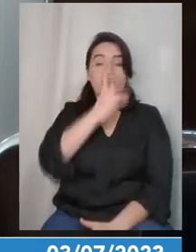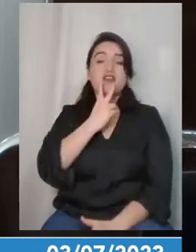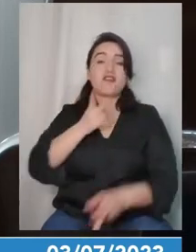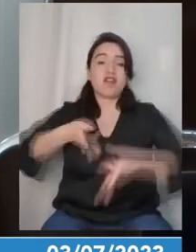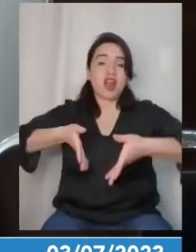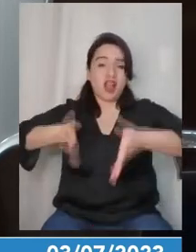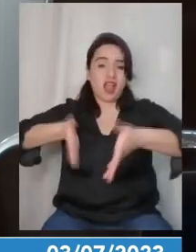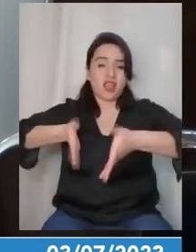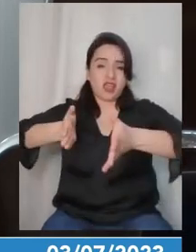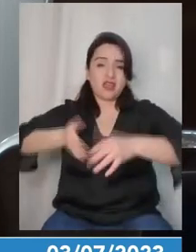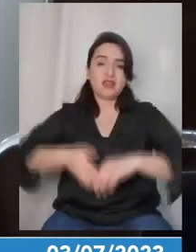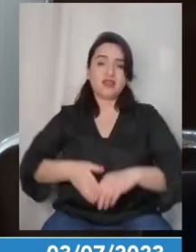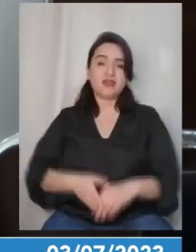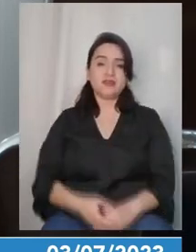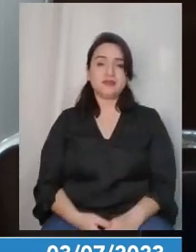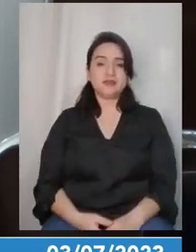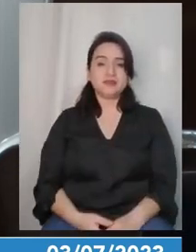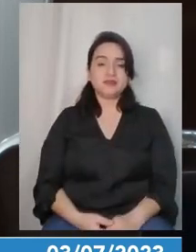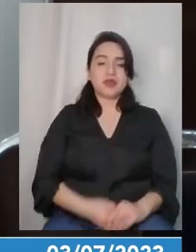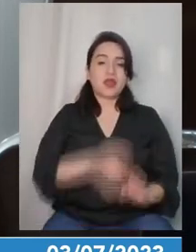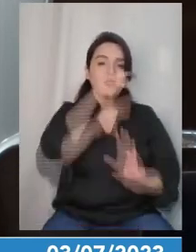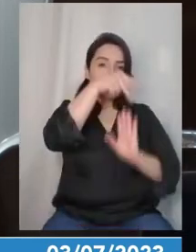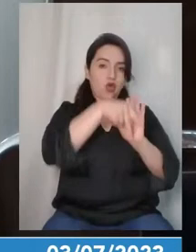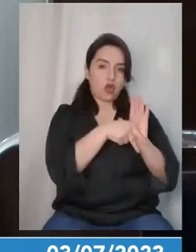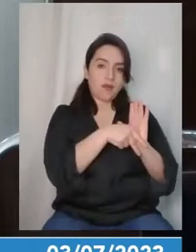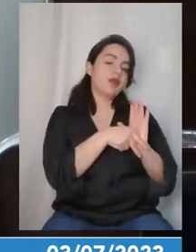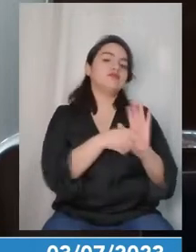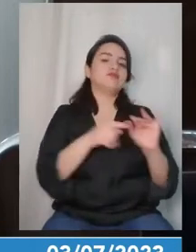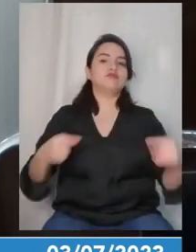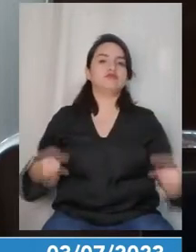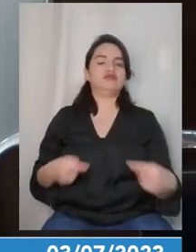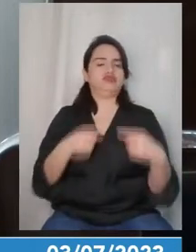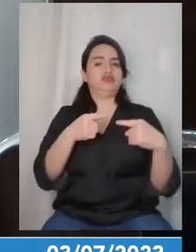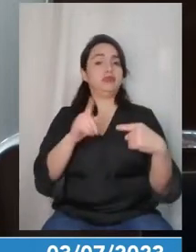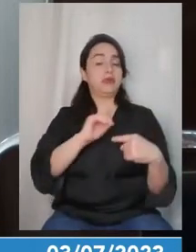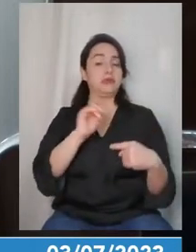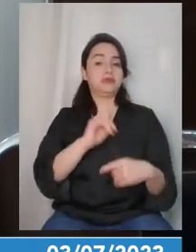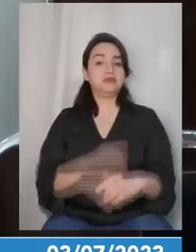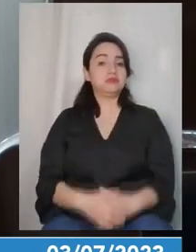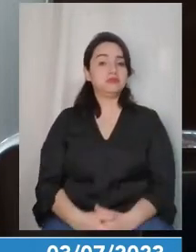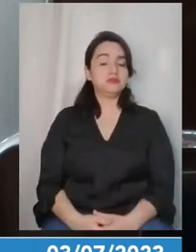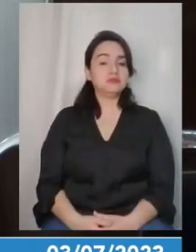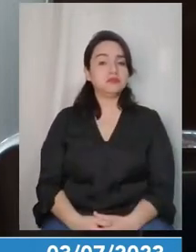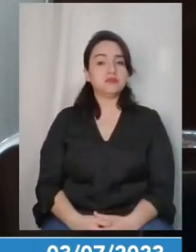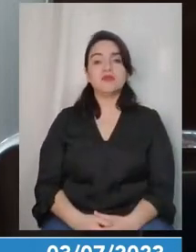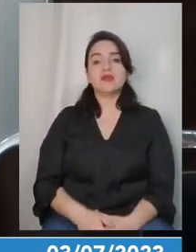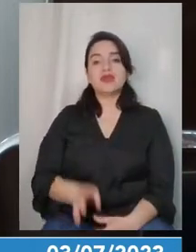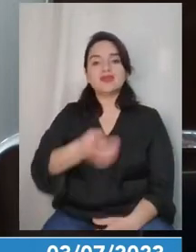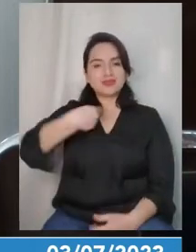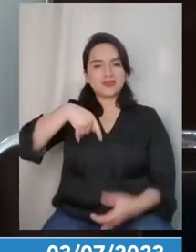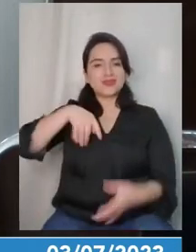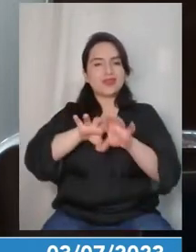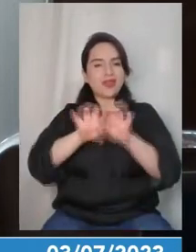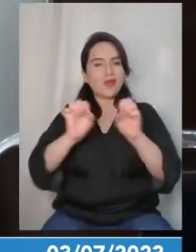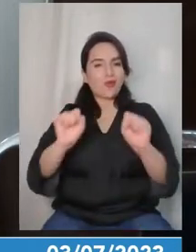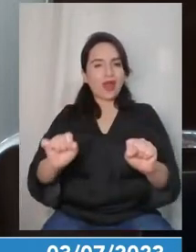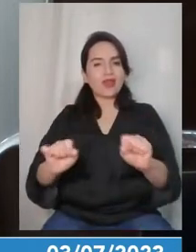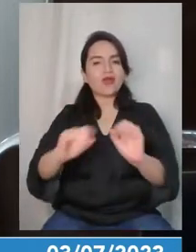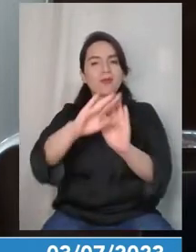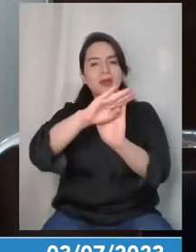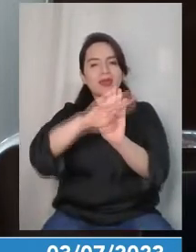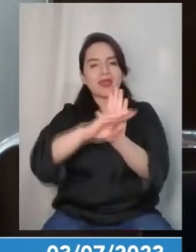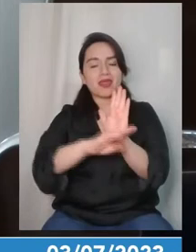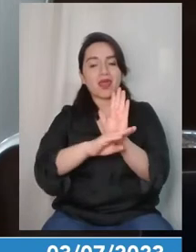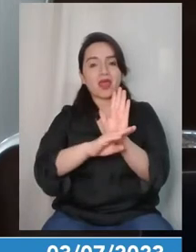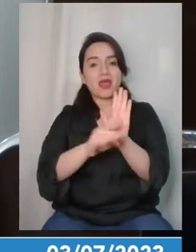parece que esta normativa entre en pugna, sino porque nosotros estamos de acuerdo que toda medida que deba ser tomada siempre